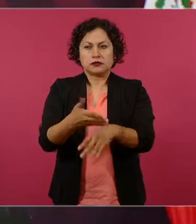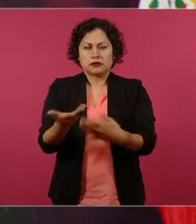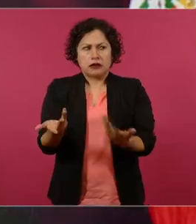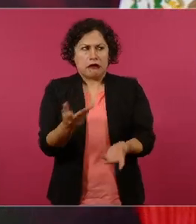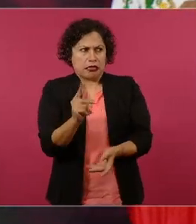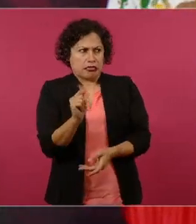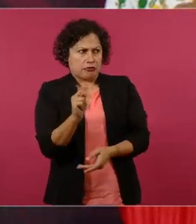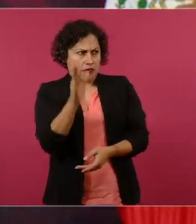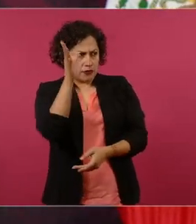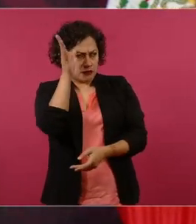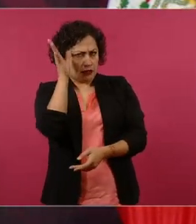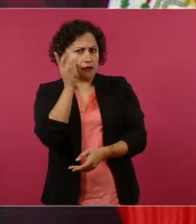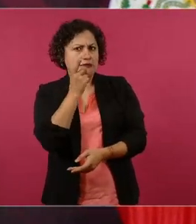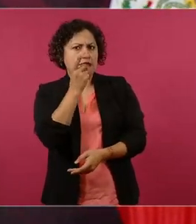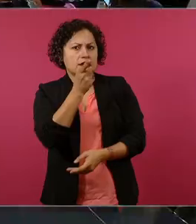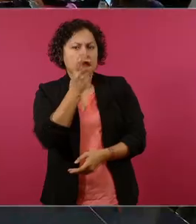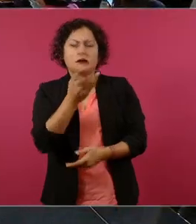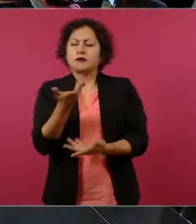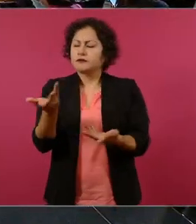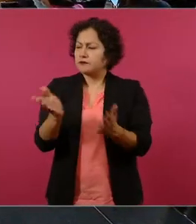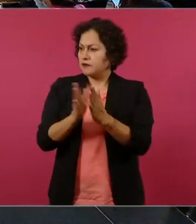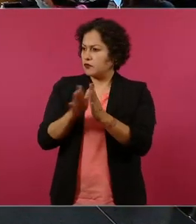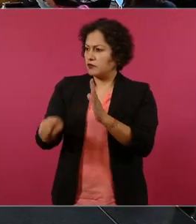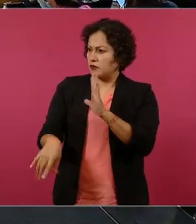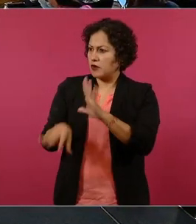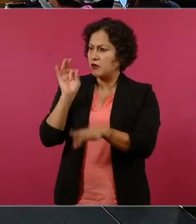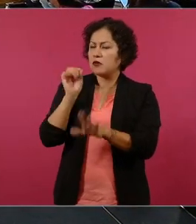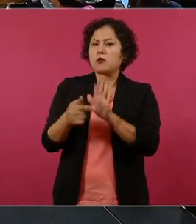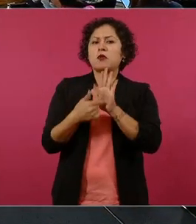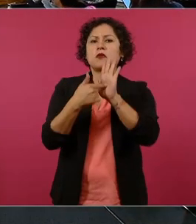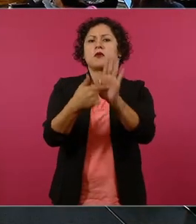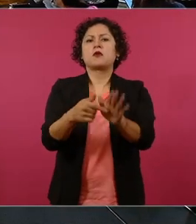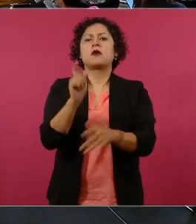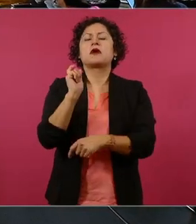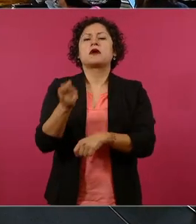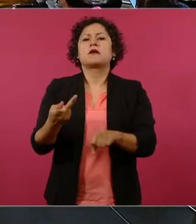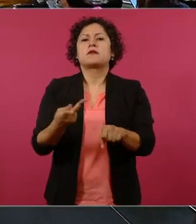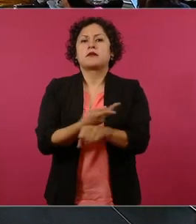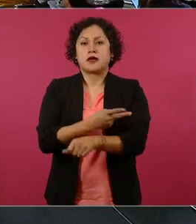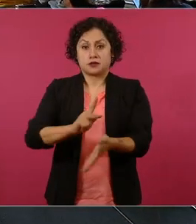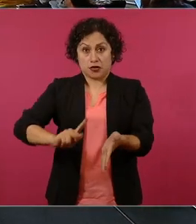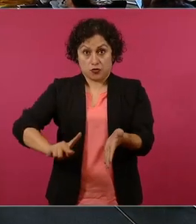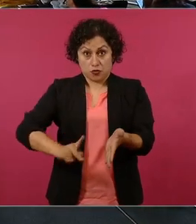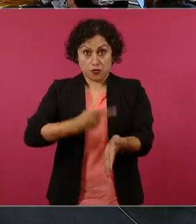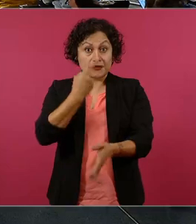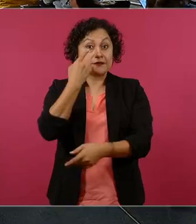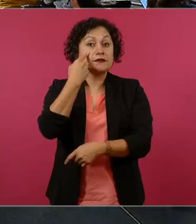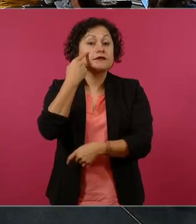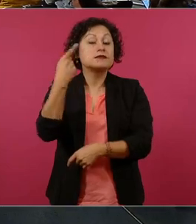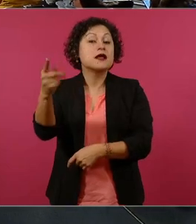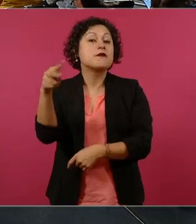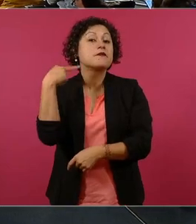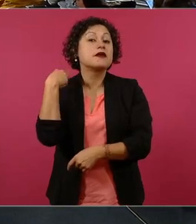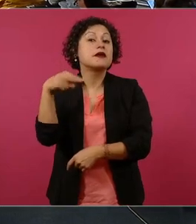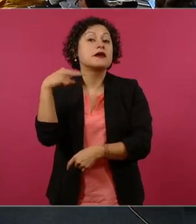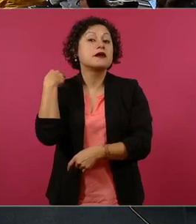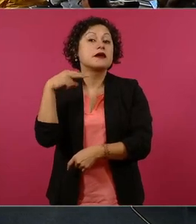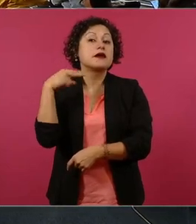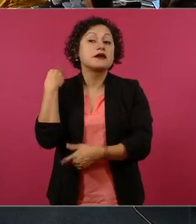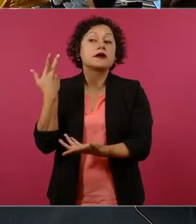de Por qué no pones otra vez cuánto fue el resultado en Veracruz este